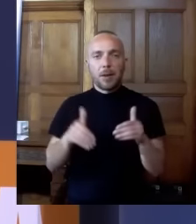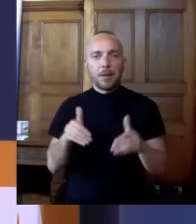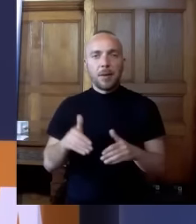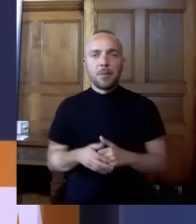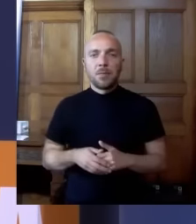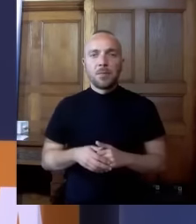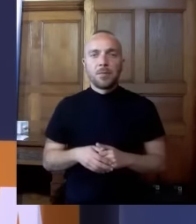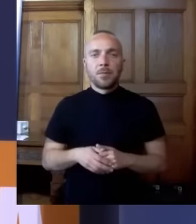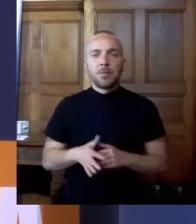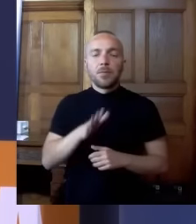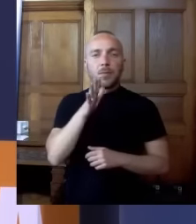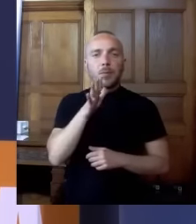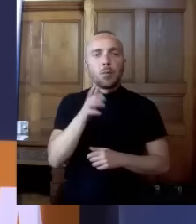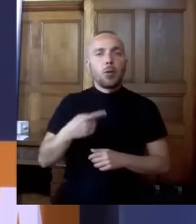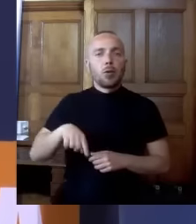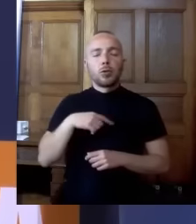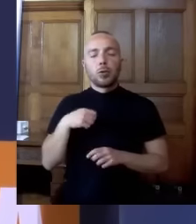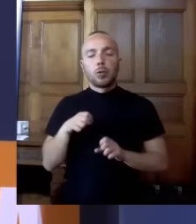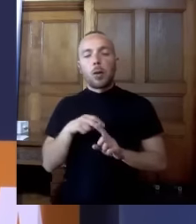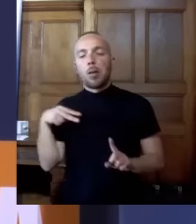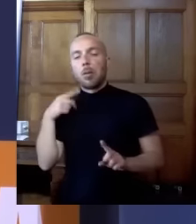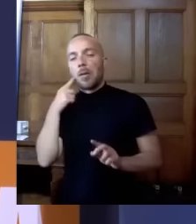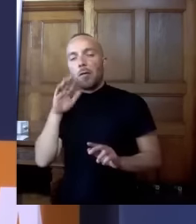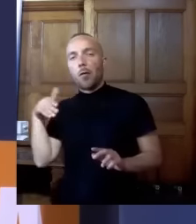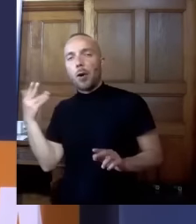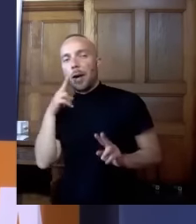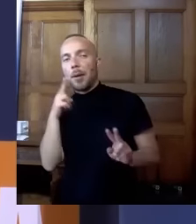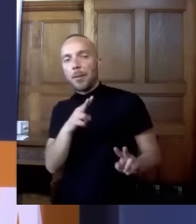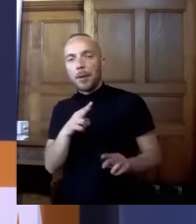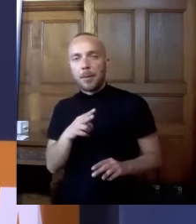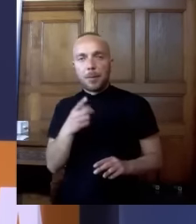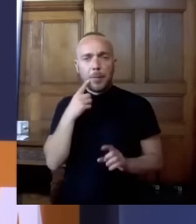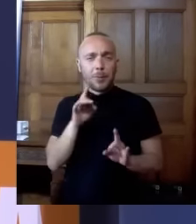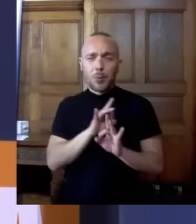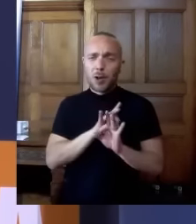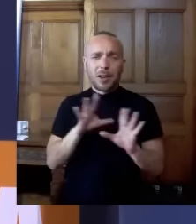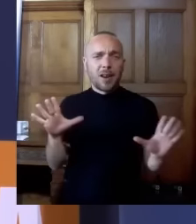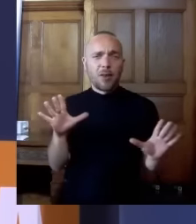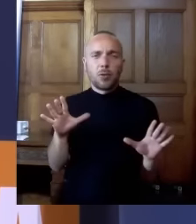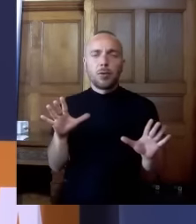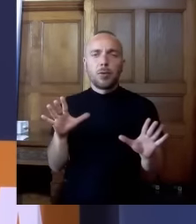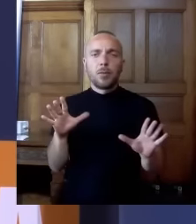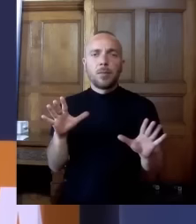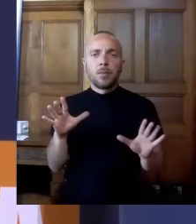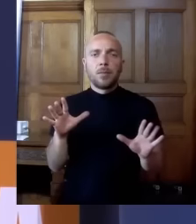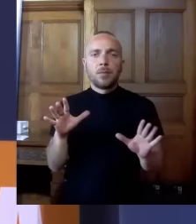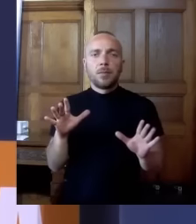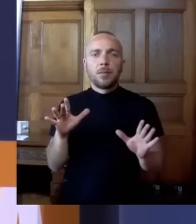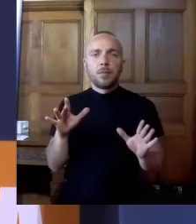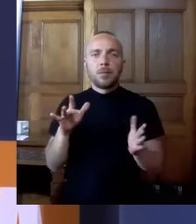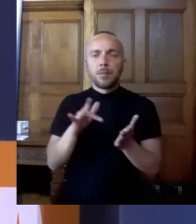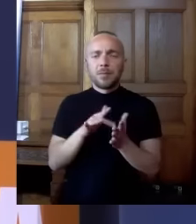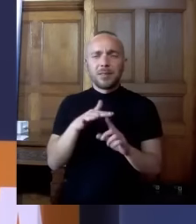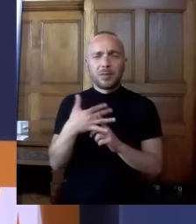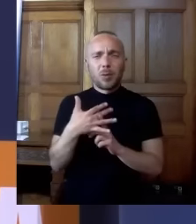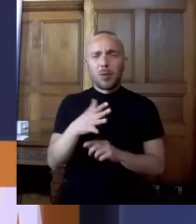es porque nosotras lo vemos como un poco desde fuera no y se ve con tanta Claridad que es tan incomprensible es